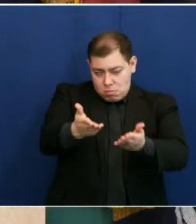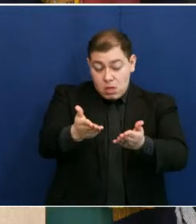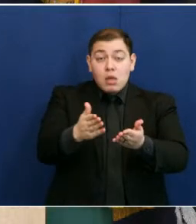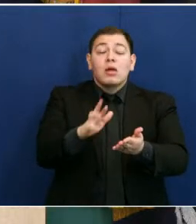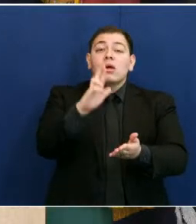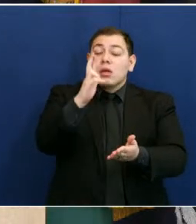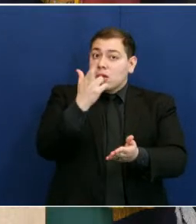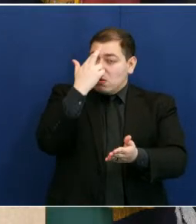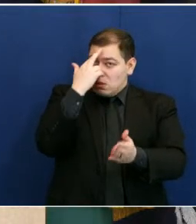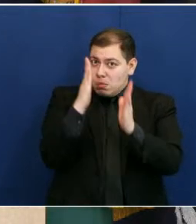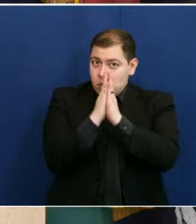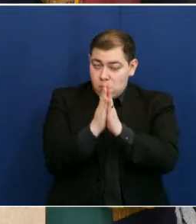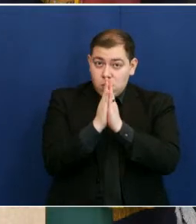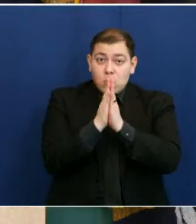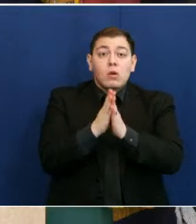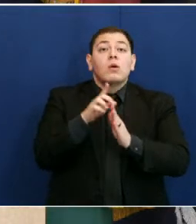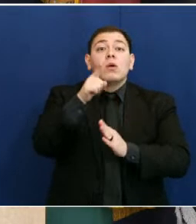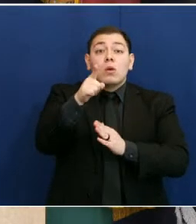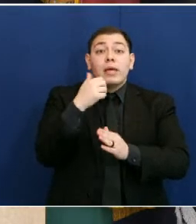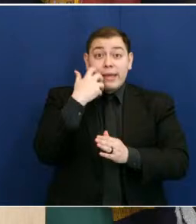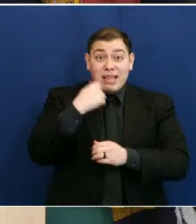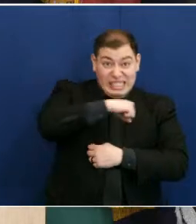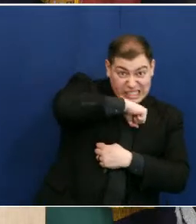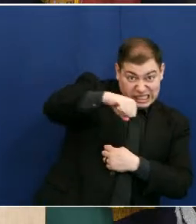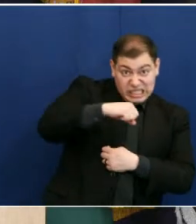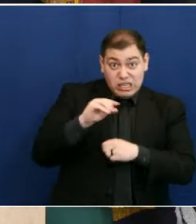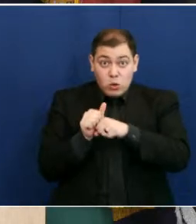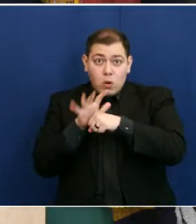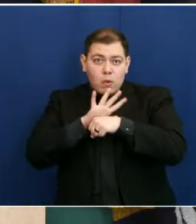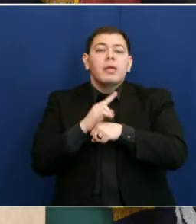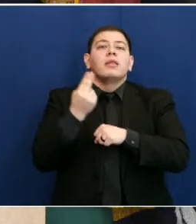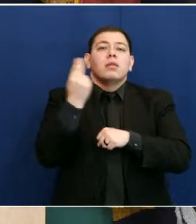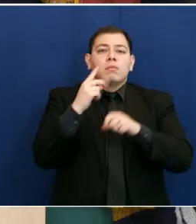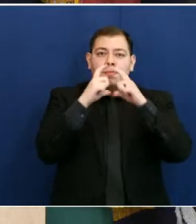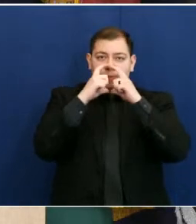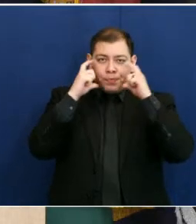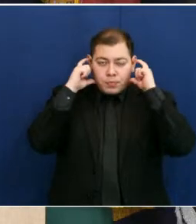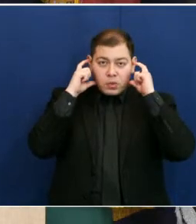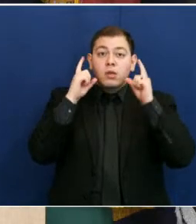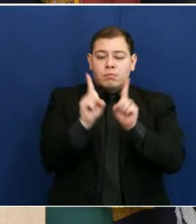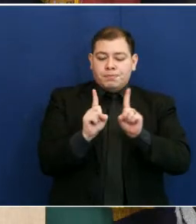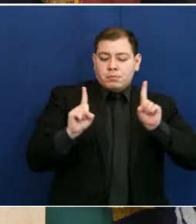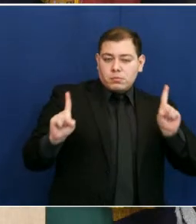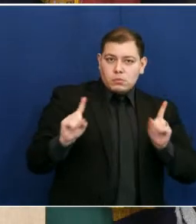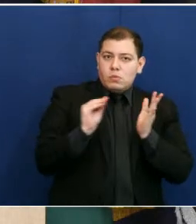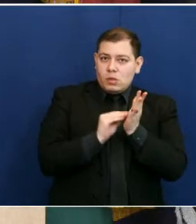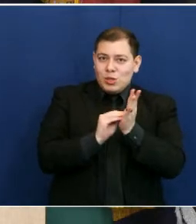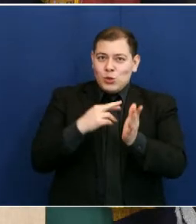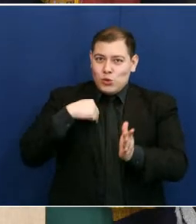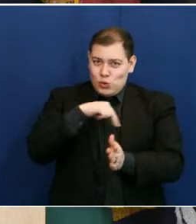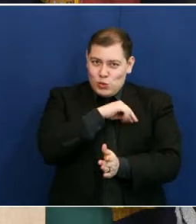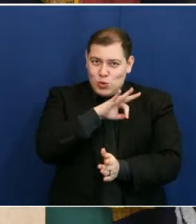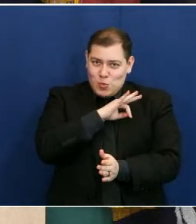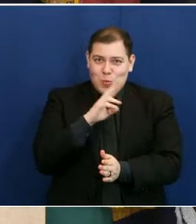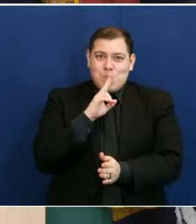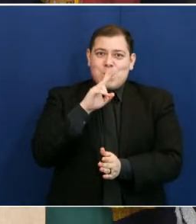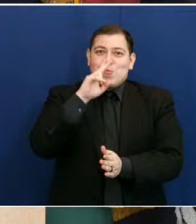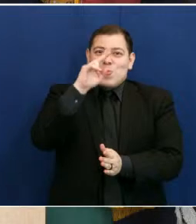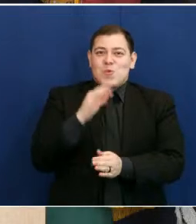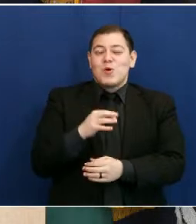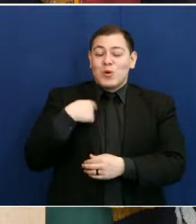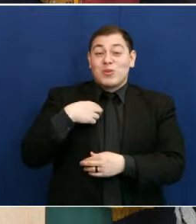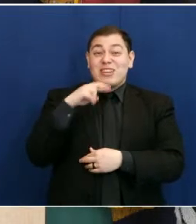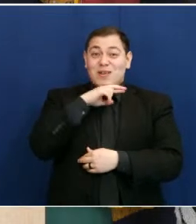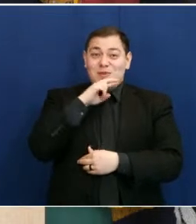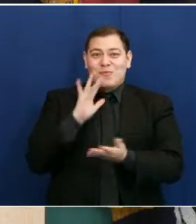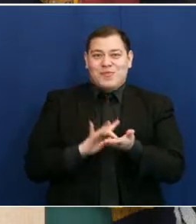solo recordamos que siga usando sus cubrebocas y distancia porque tenemos que mejorarnos lo más pronto posible.